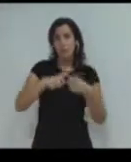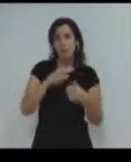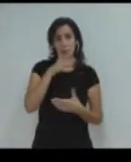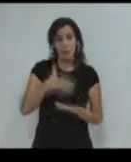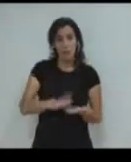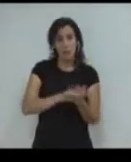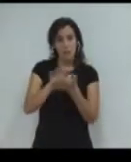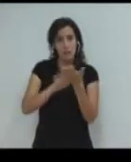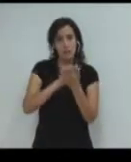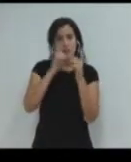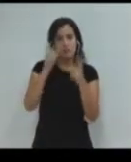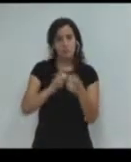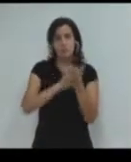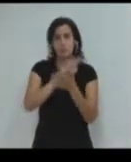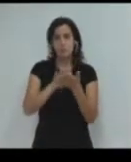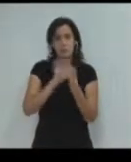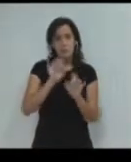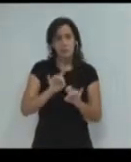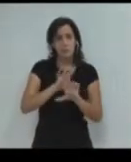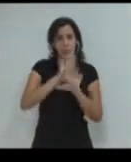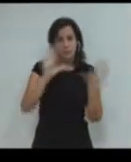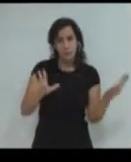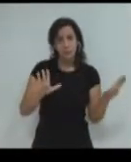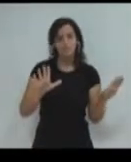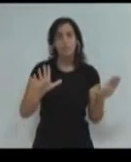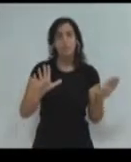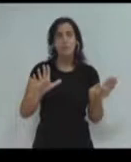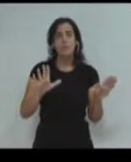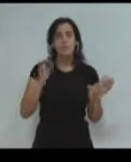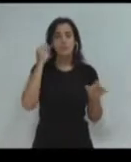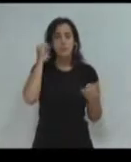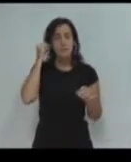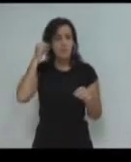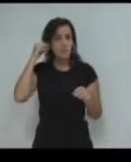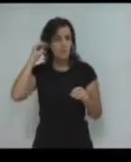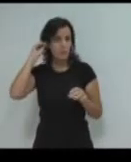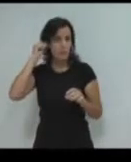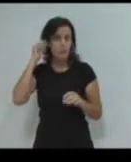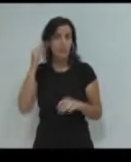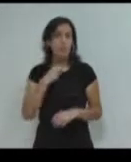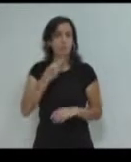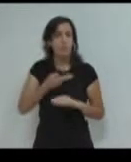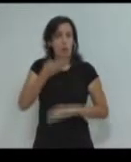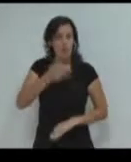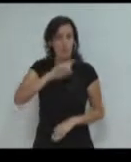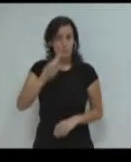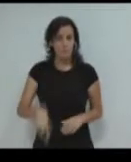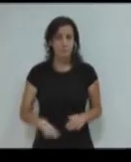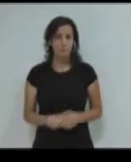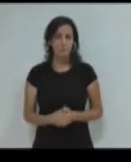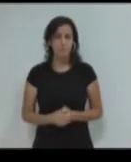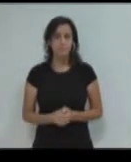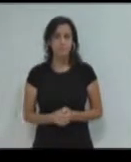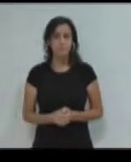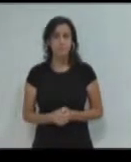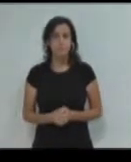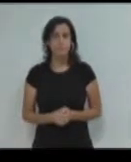de una manera clara y alto en principio, ¿no? Y